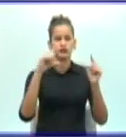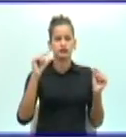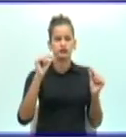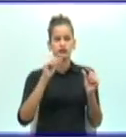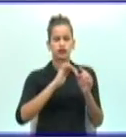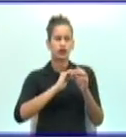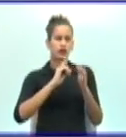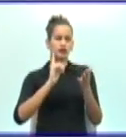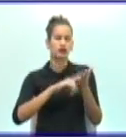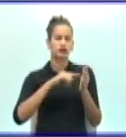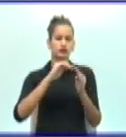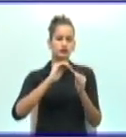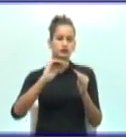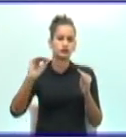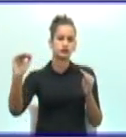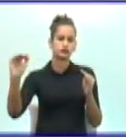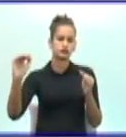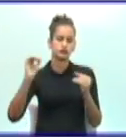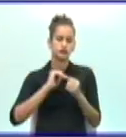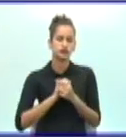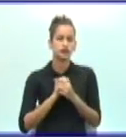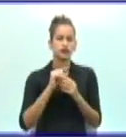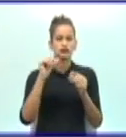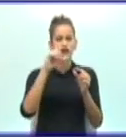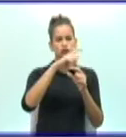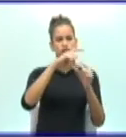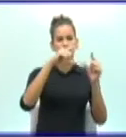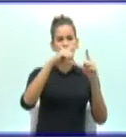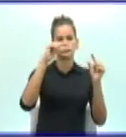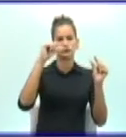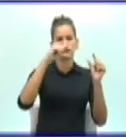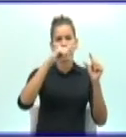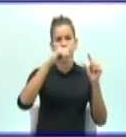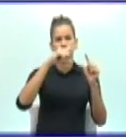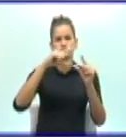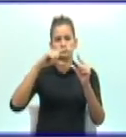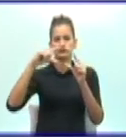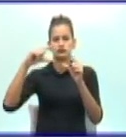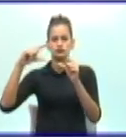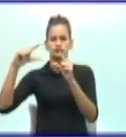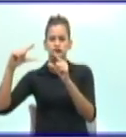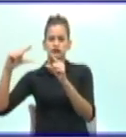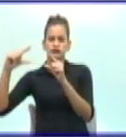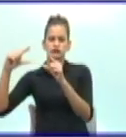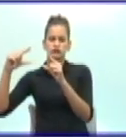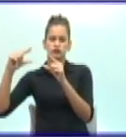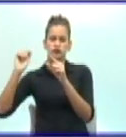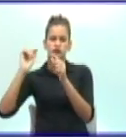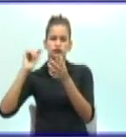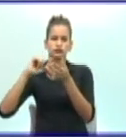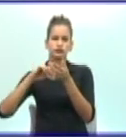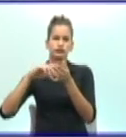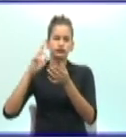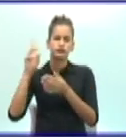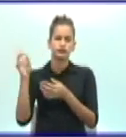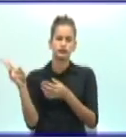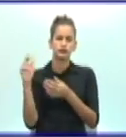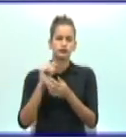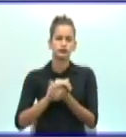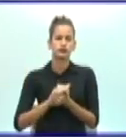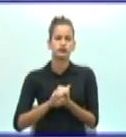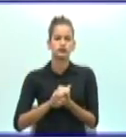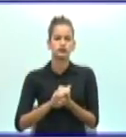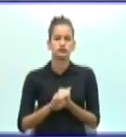largo. Desliza el cartabón por el borde de la regla hasta tocar P con el otro lado